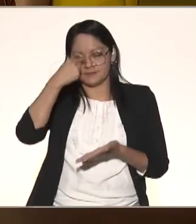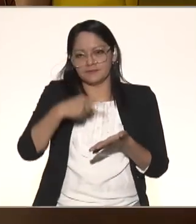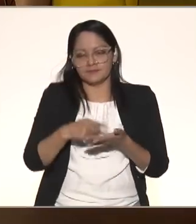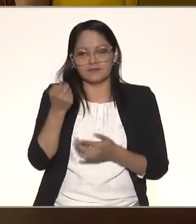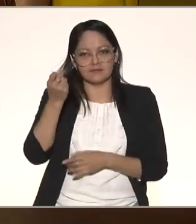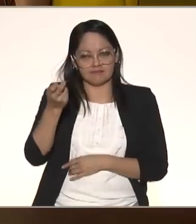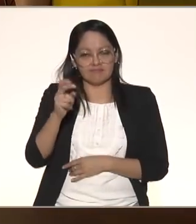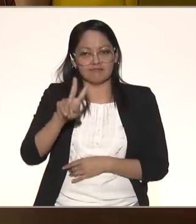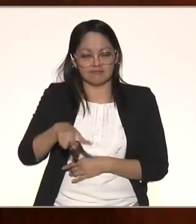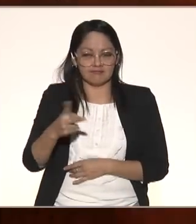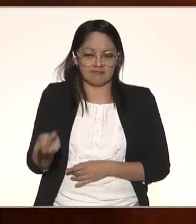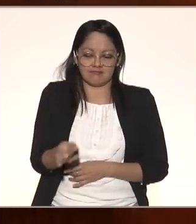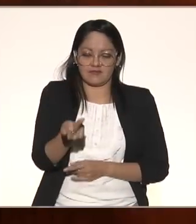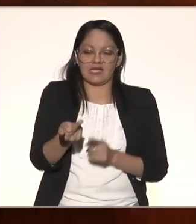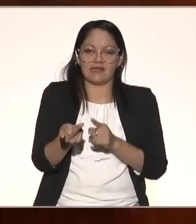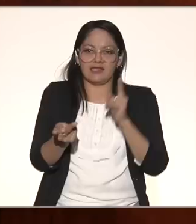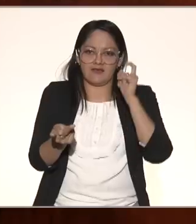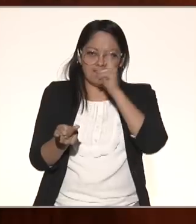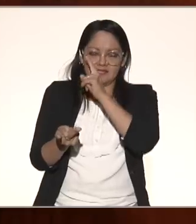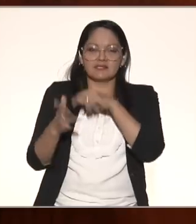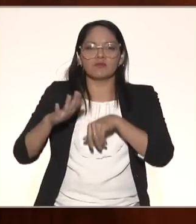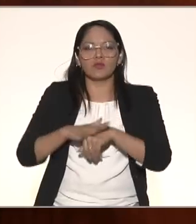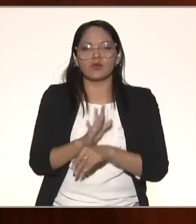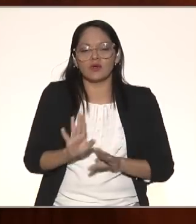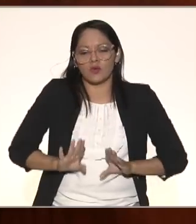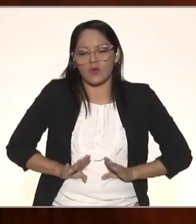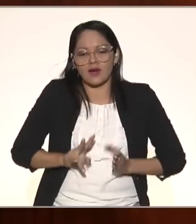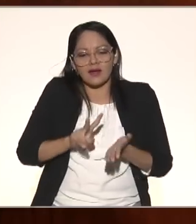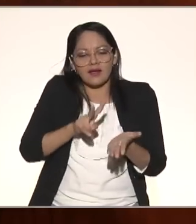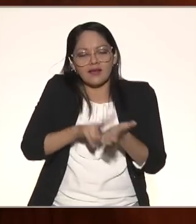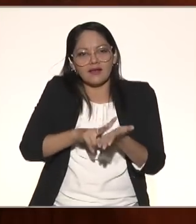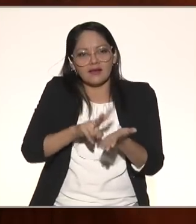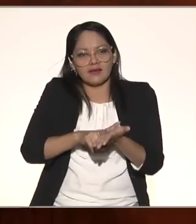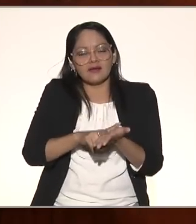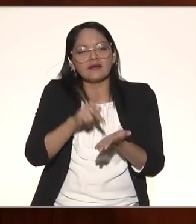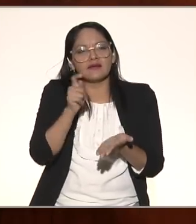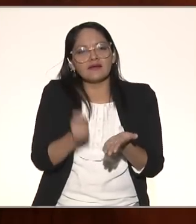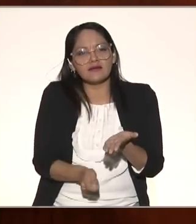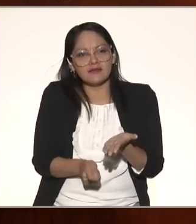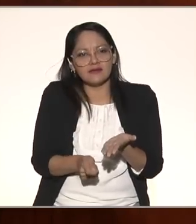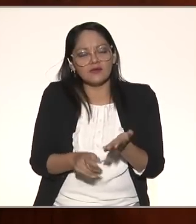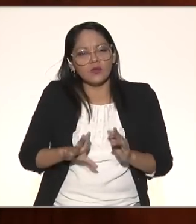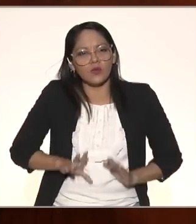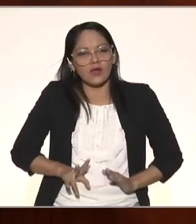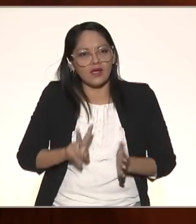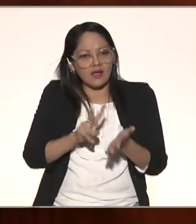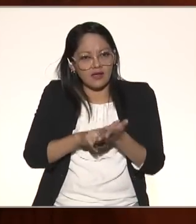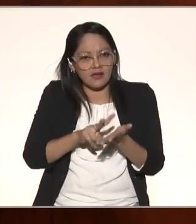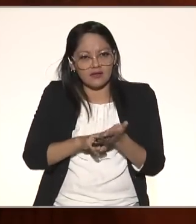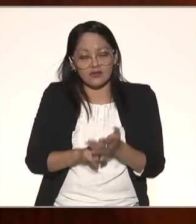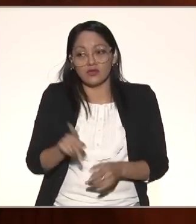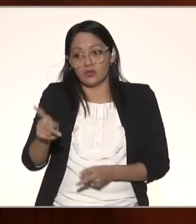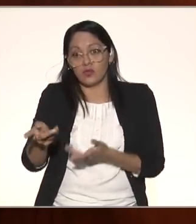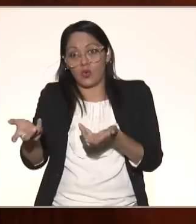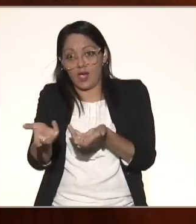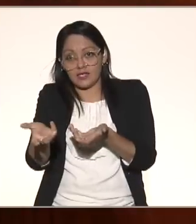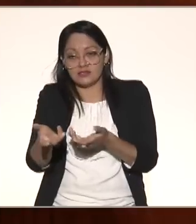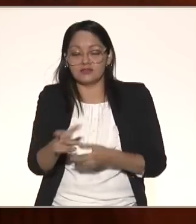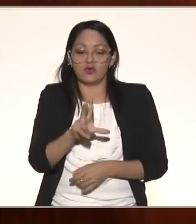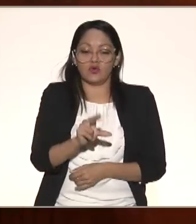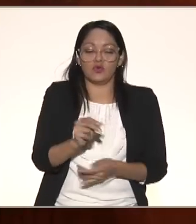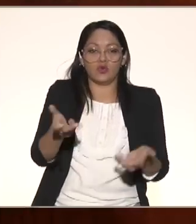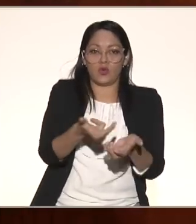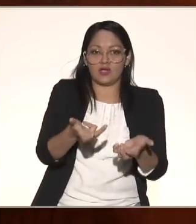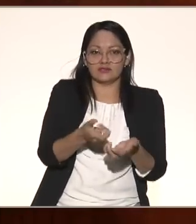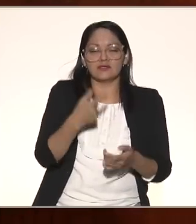pregunta complicada porque los valores al final del día no son... O sea, o los haces o no los haces. No los